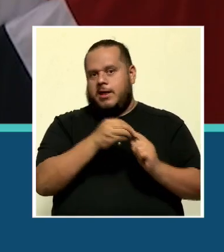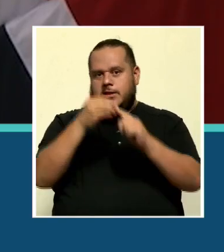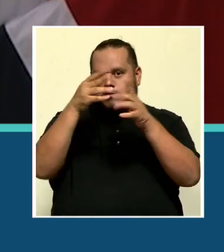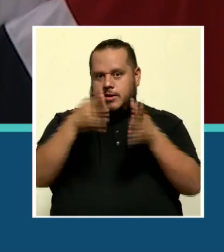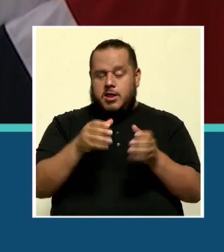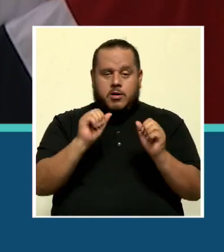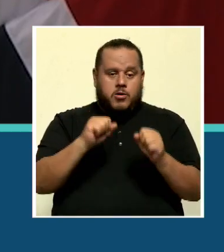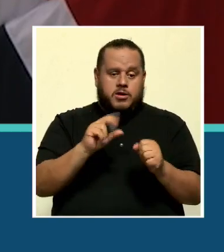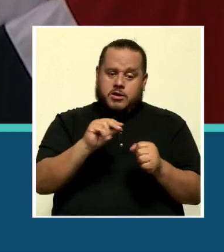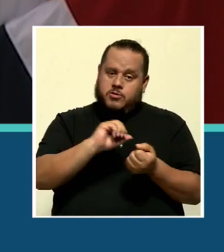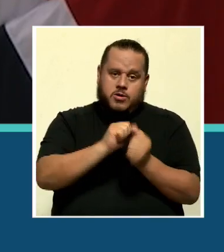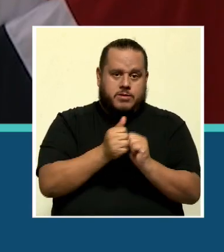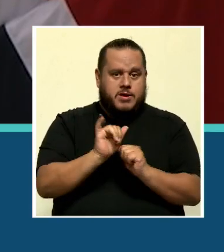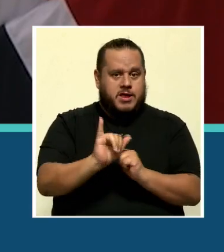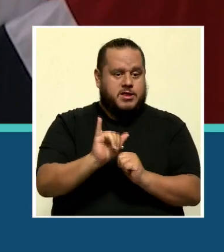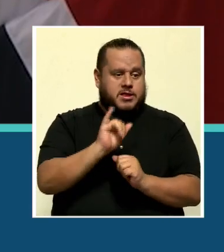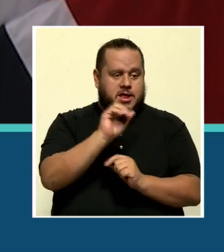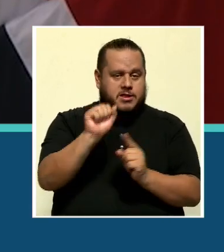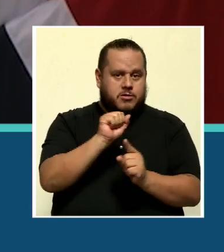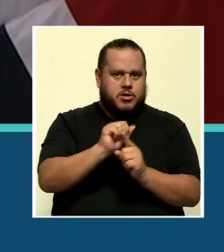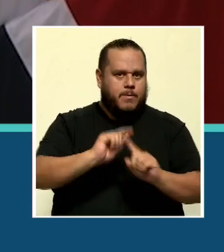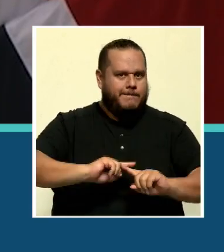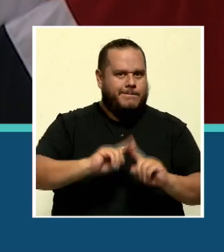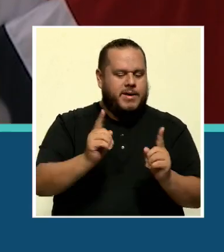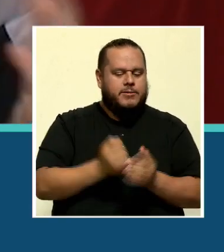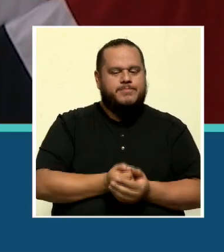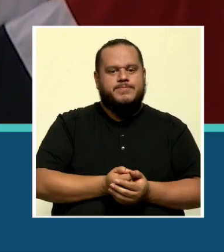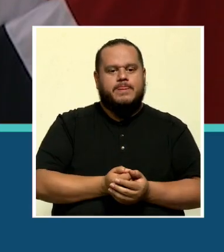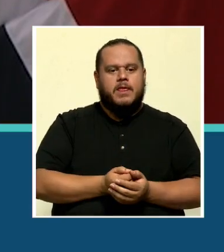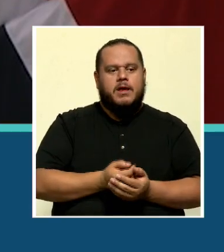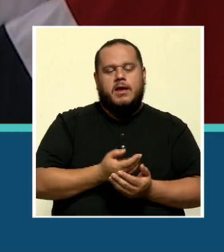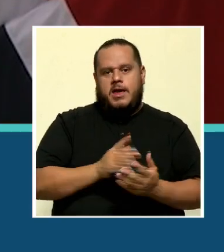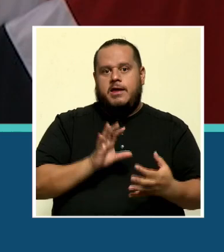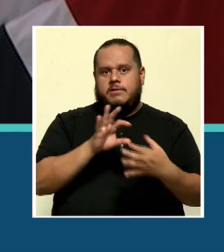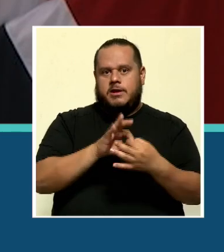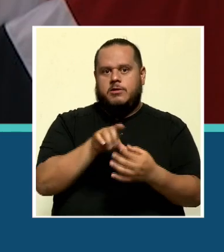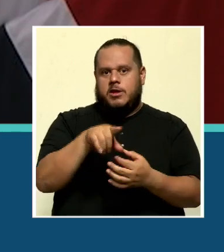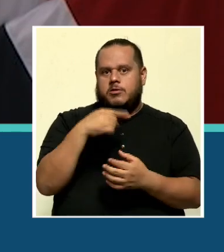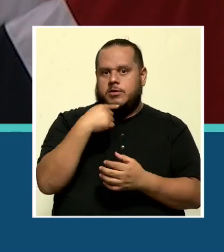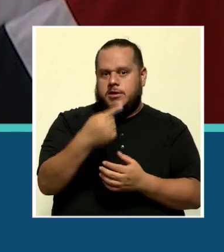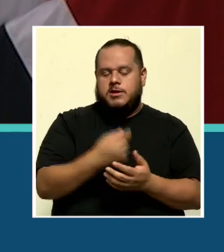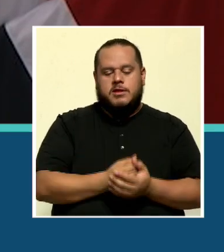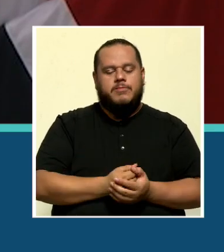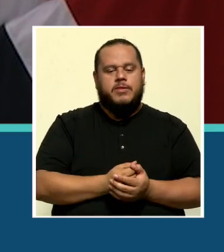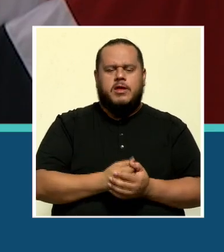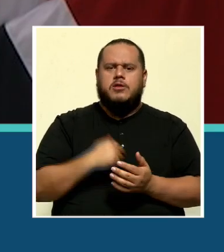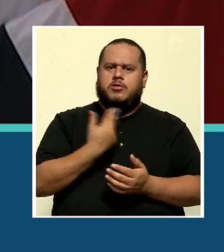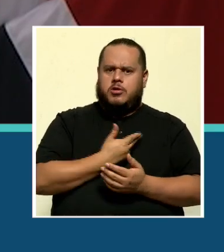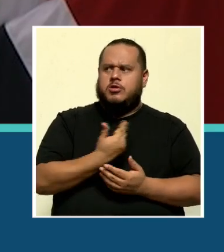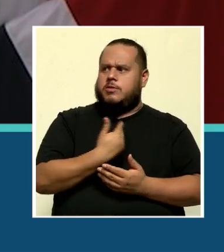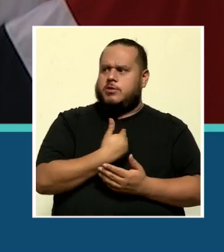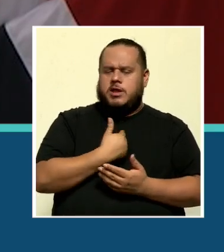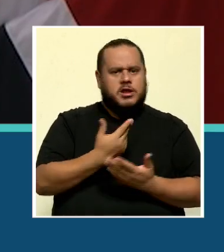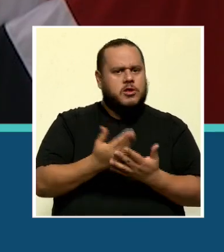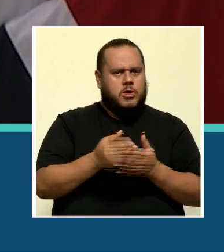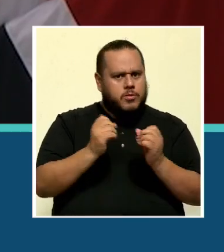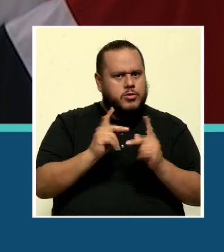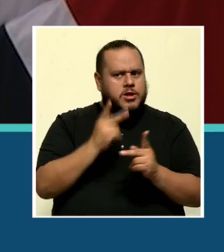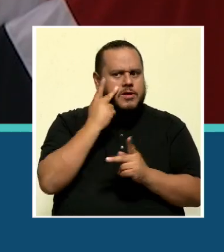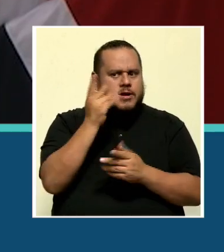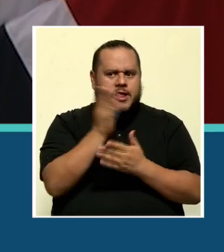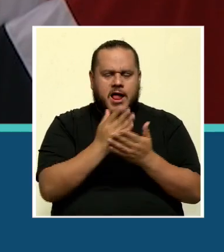podría no estar cambiando esta situación. Sin embargo, pues con relación a esto que usted está mencionando, hemos tenido la oportunidad de ver que